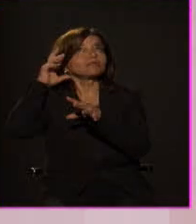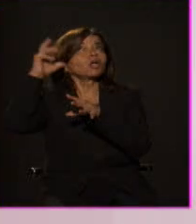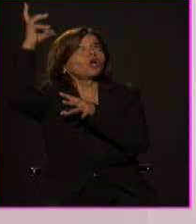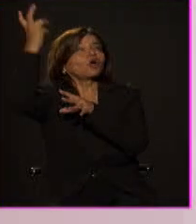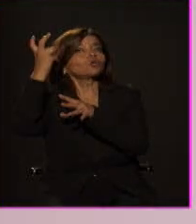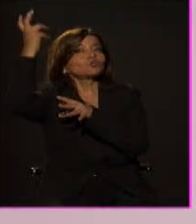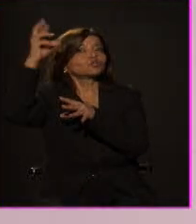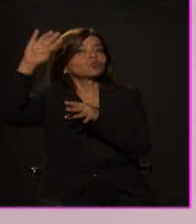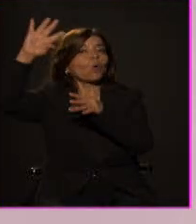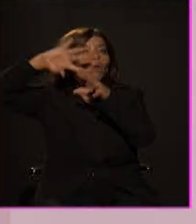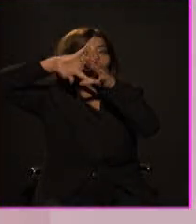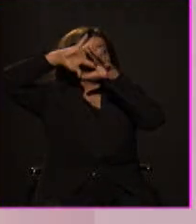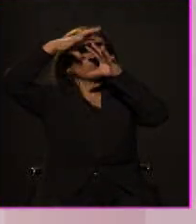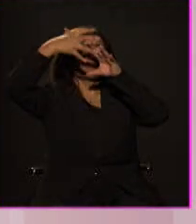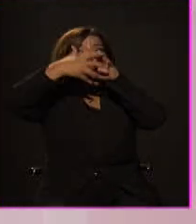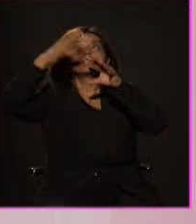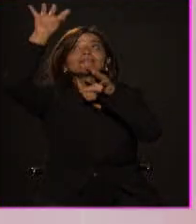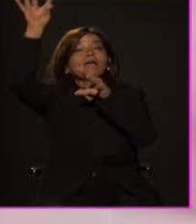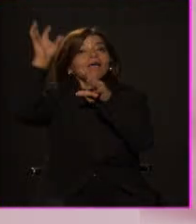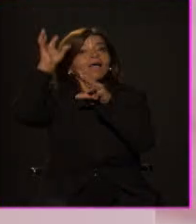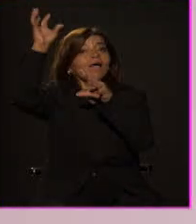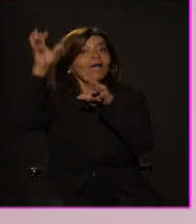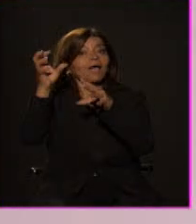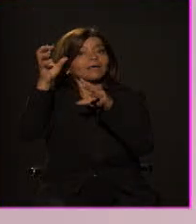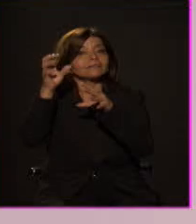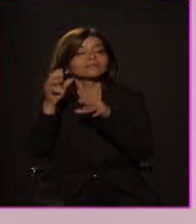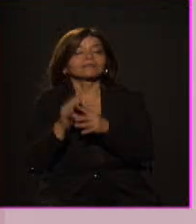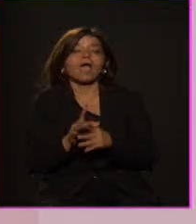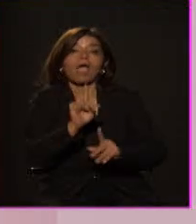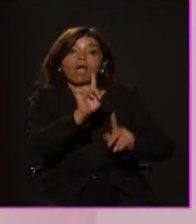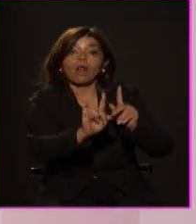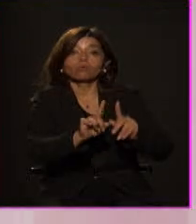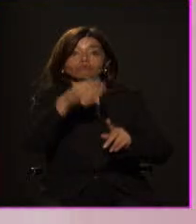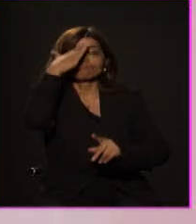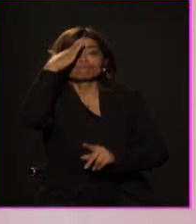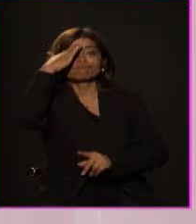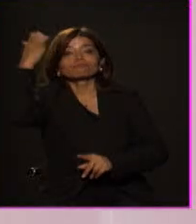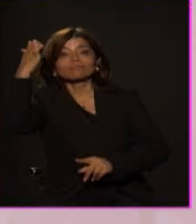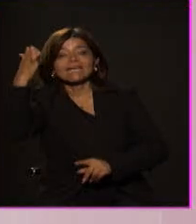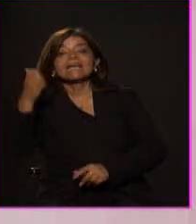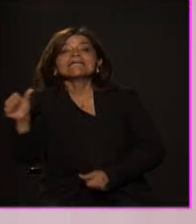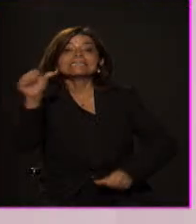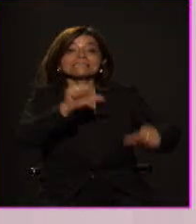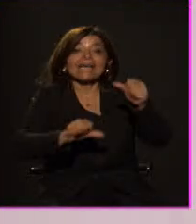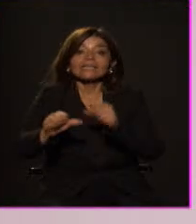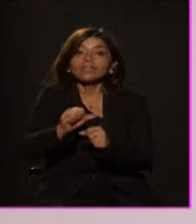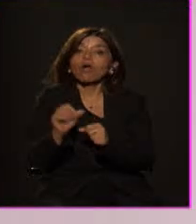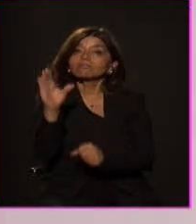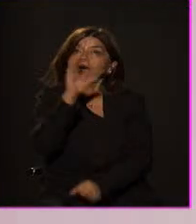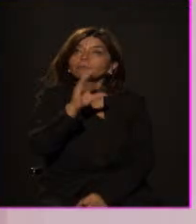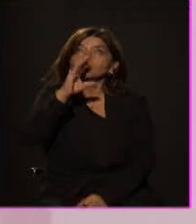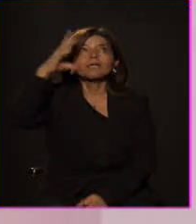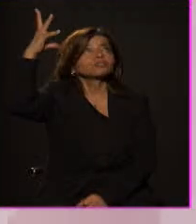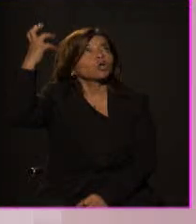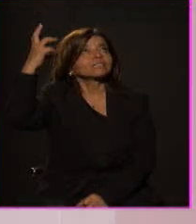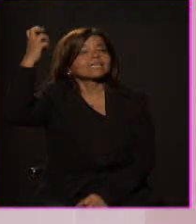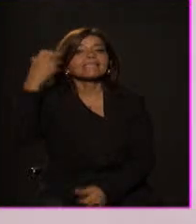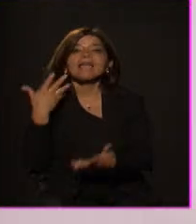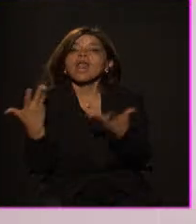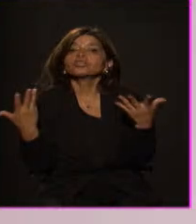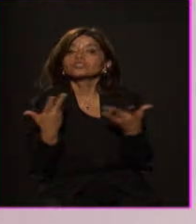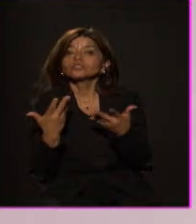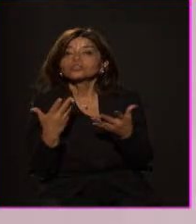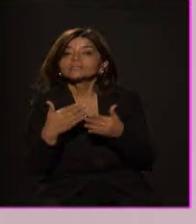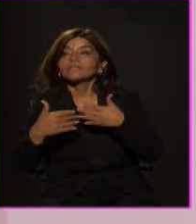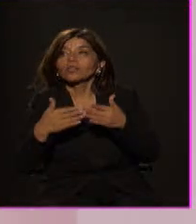estaban próximos a un grupo de científicos que estaban buscando esta señal. Entonces, esa proximidad les ayudó también a encontrar una causa a